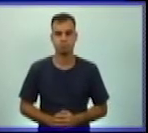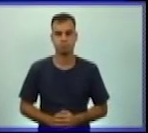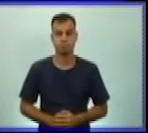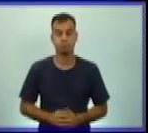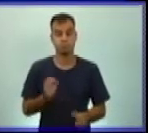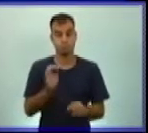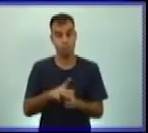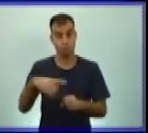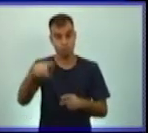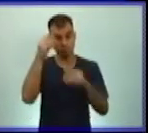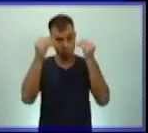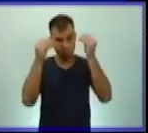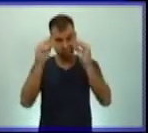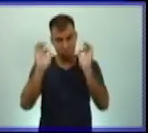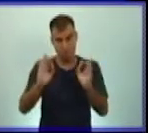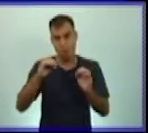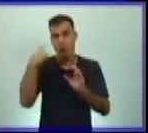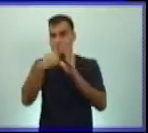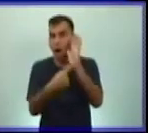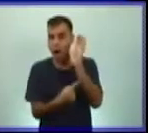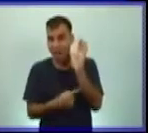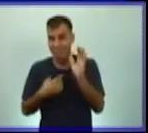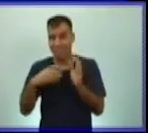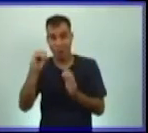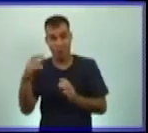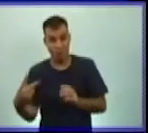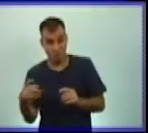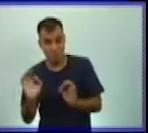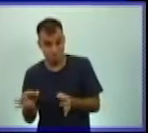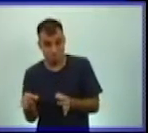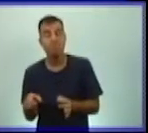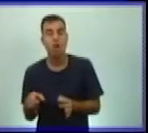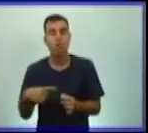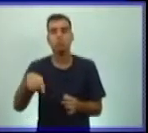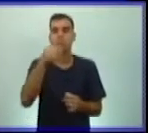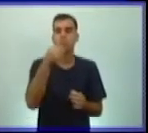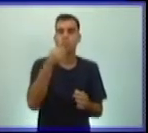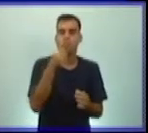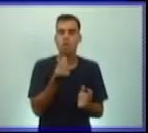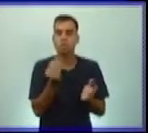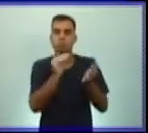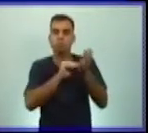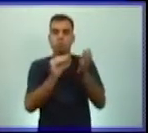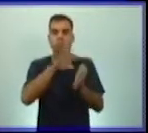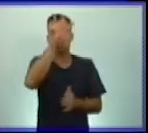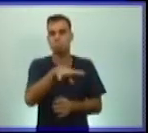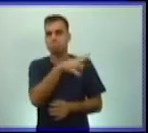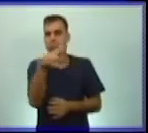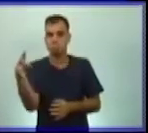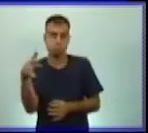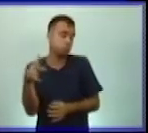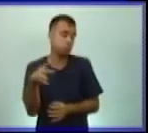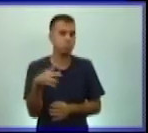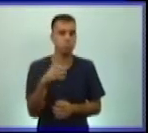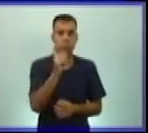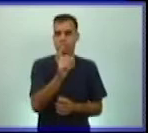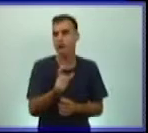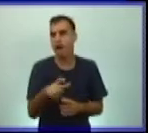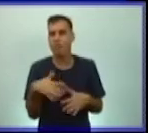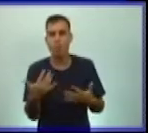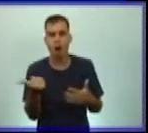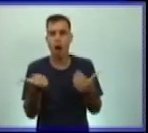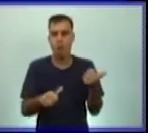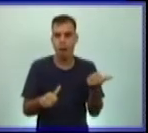las propiedades químicas del dioxígeno, ustedes sean capaces de representar los esquemas con palabras de la reacción